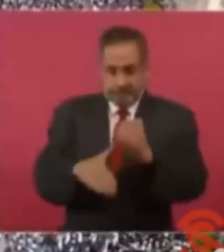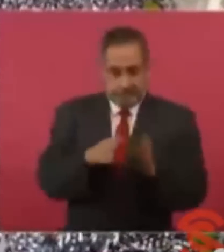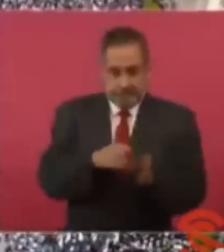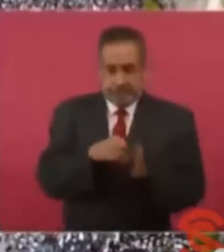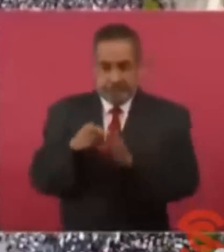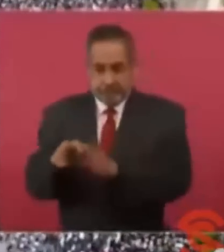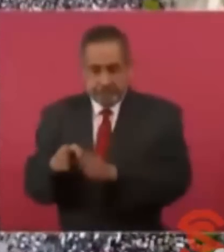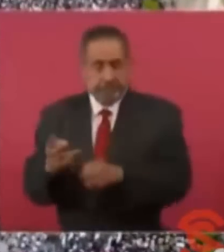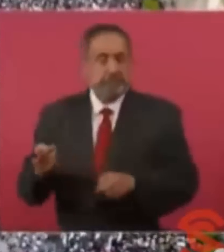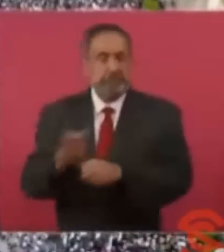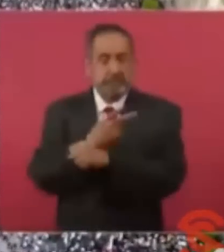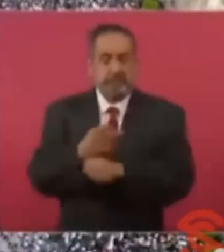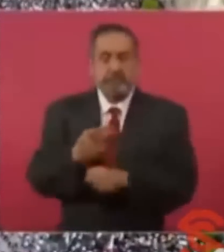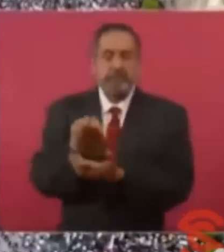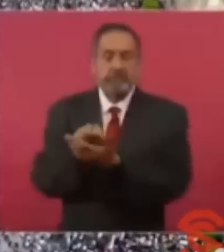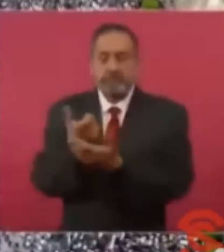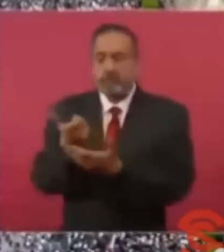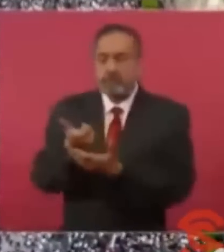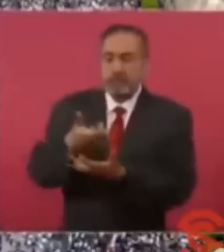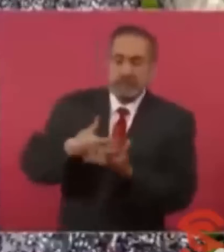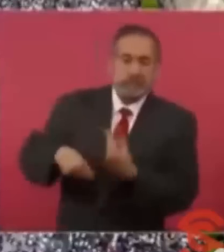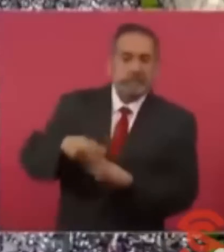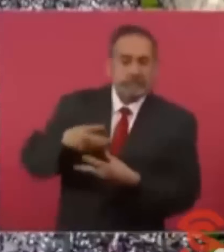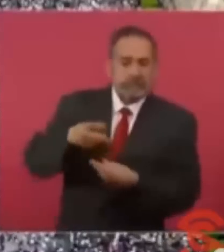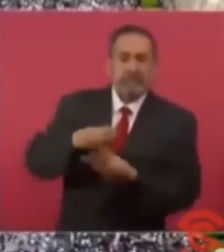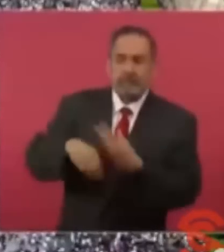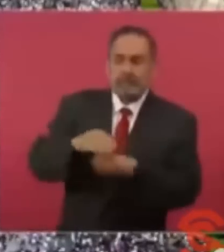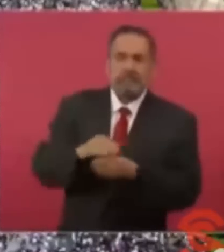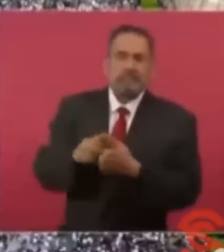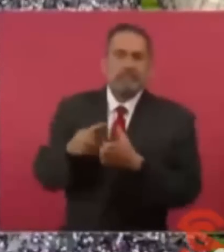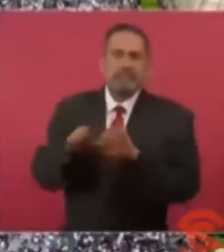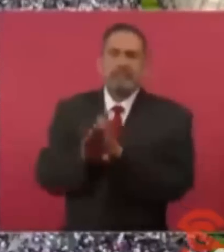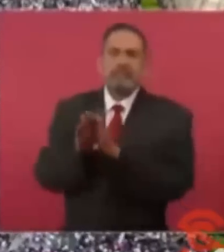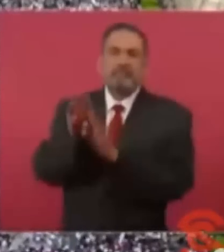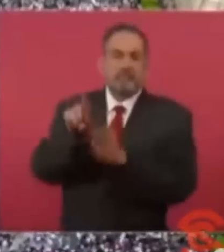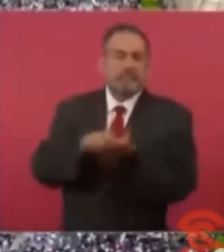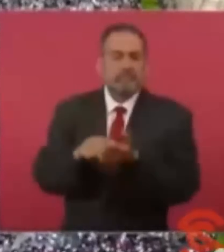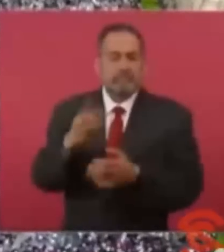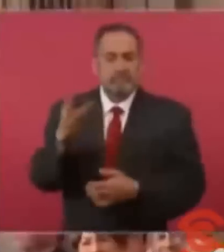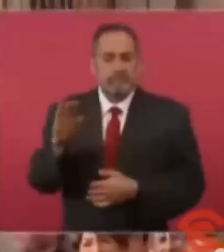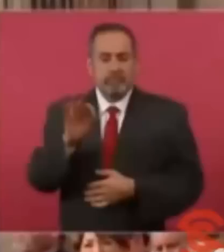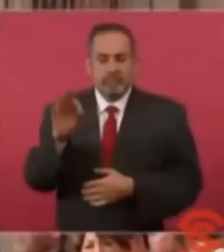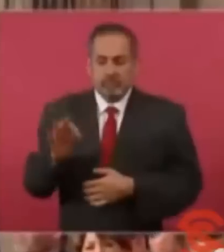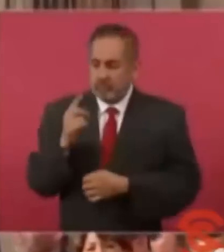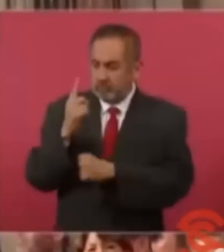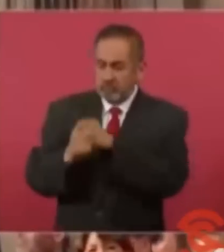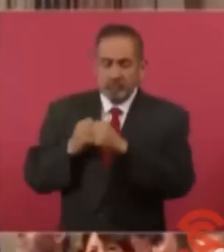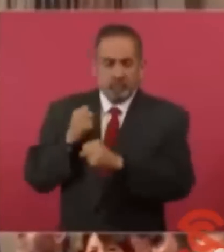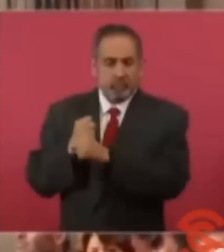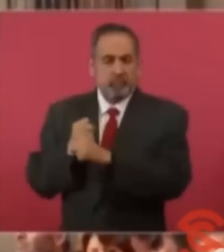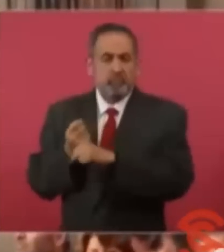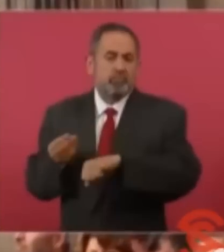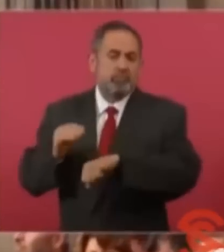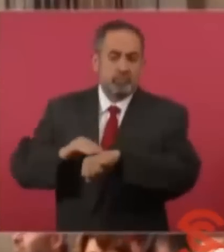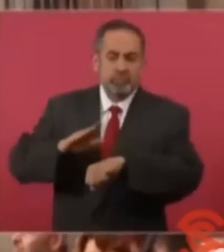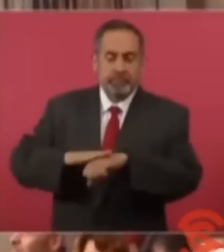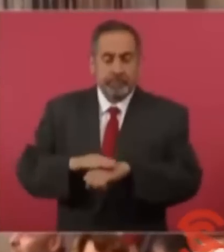nuestra economía ha crecido en más de 3% anual. El